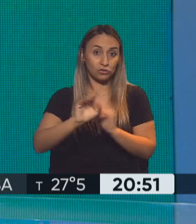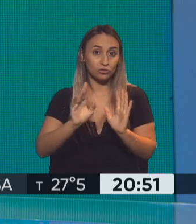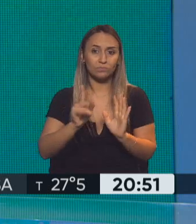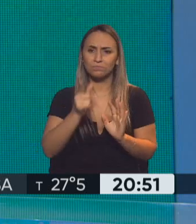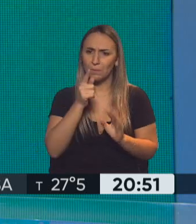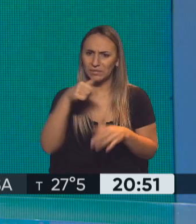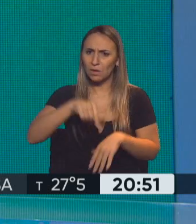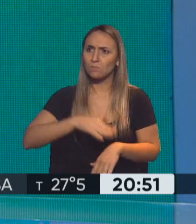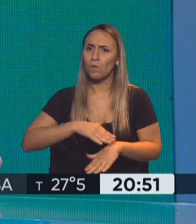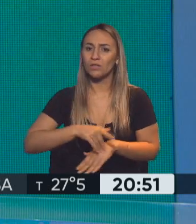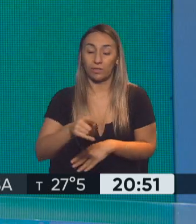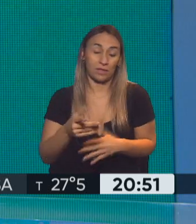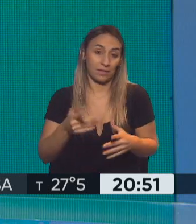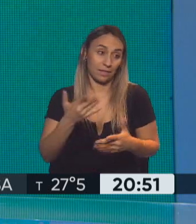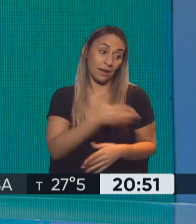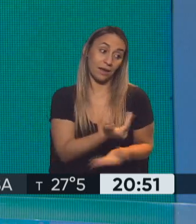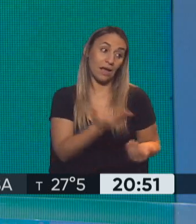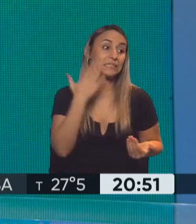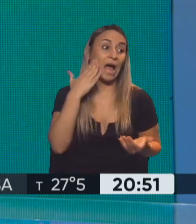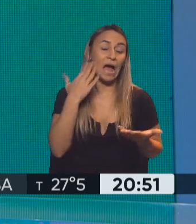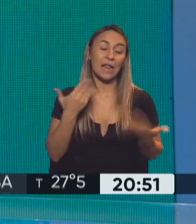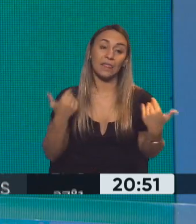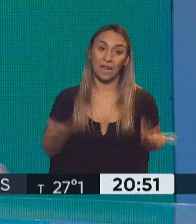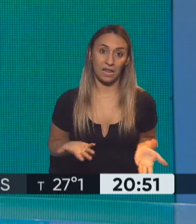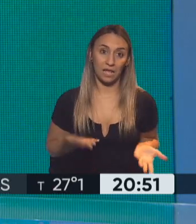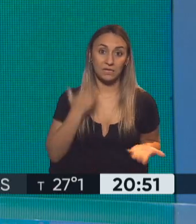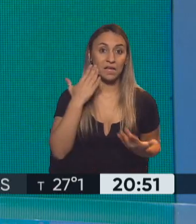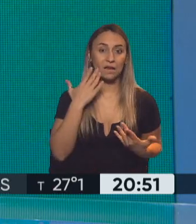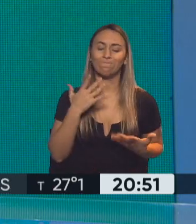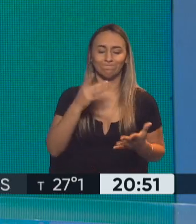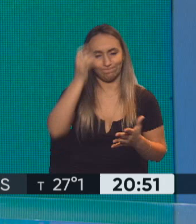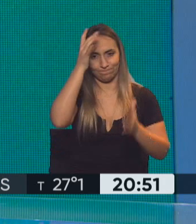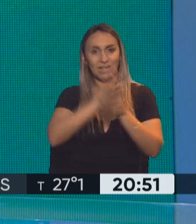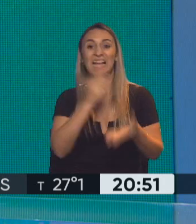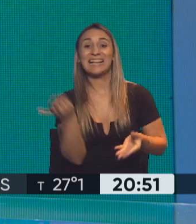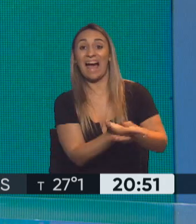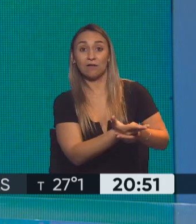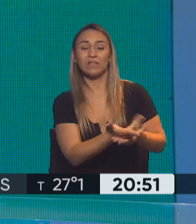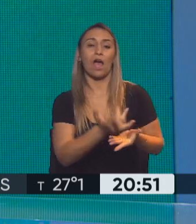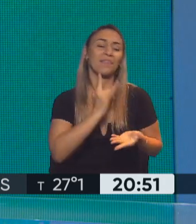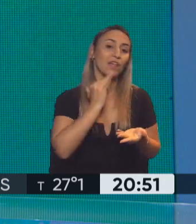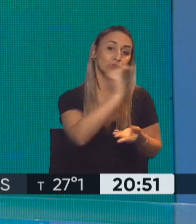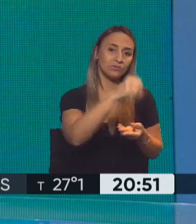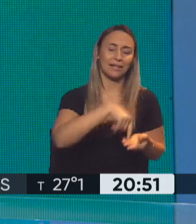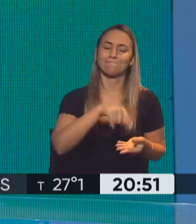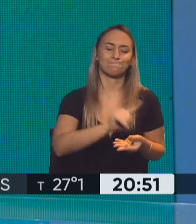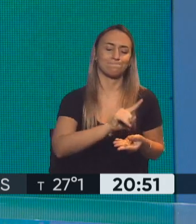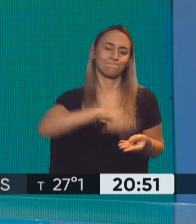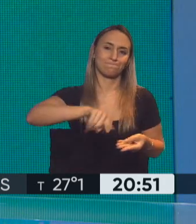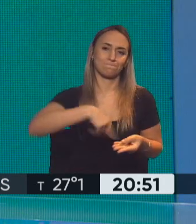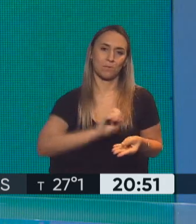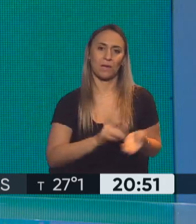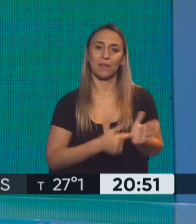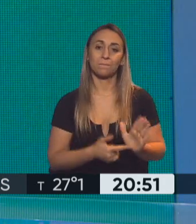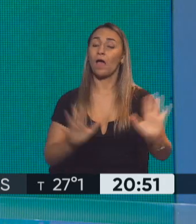parece que es el momento de dar la cara según es esta causa no era así porque lo que yo escuché que dijeron bueno nosotros